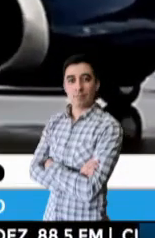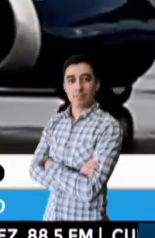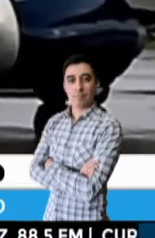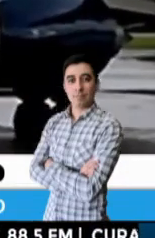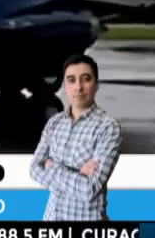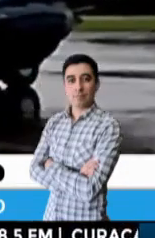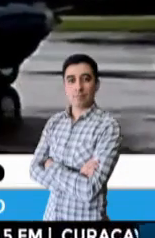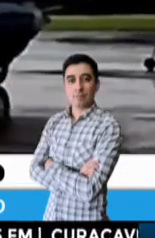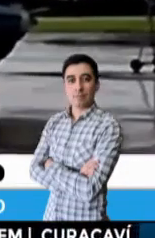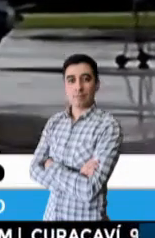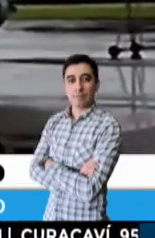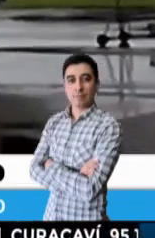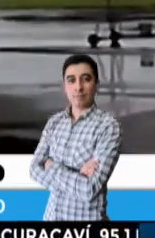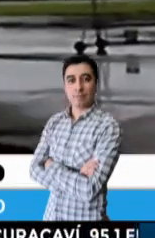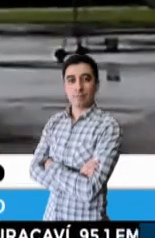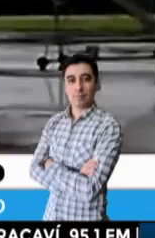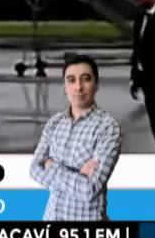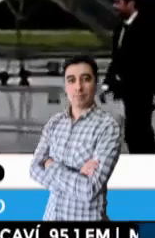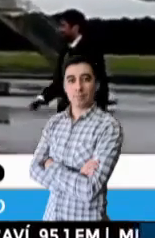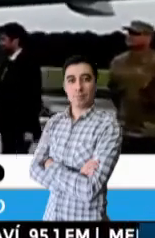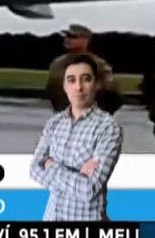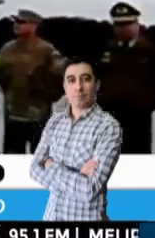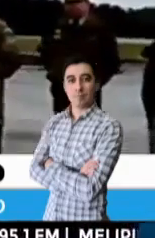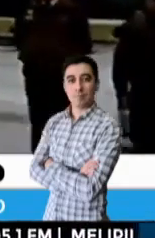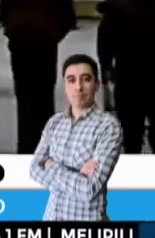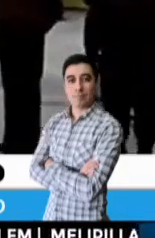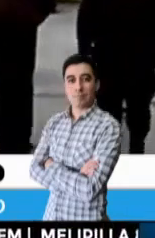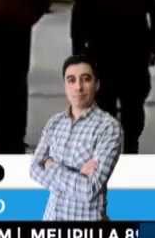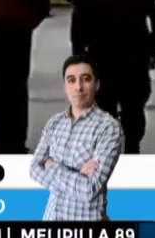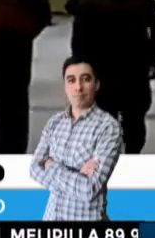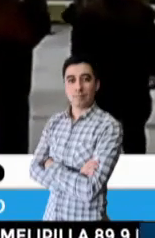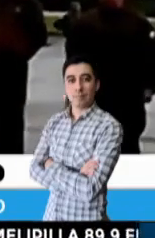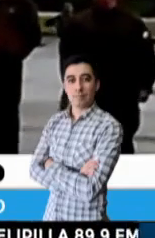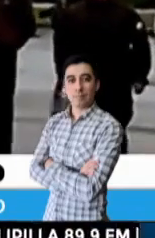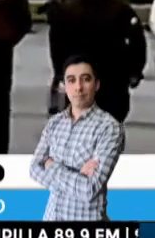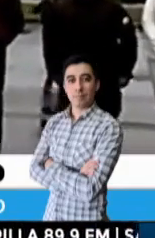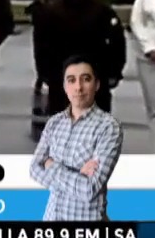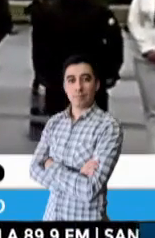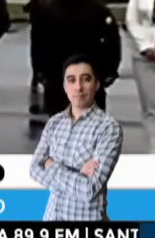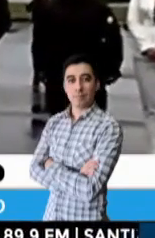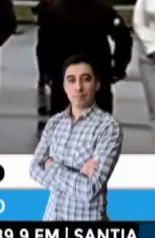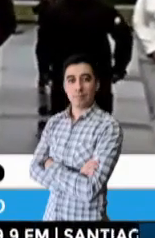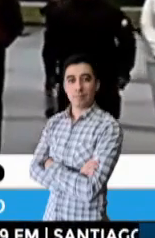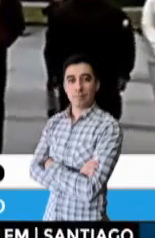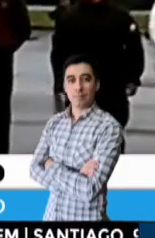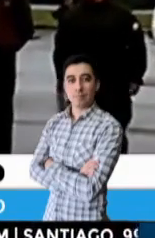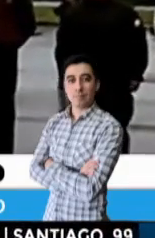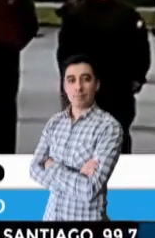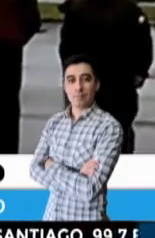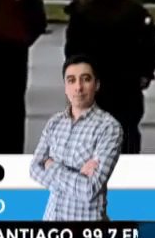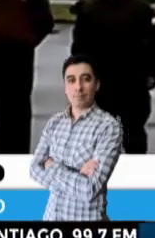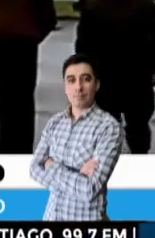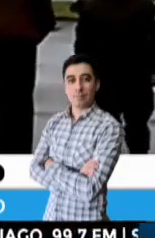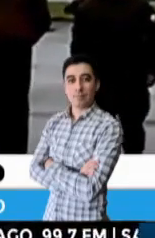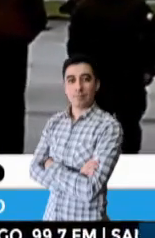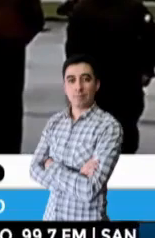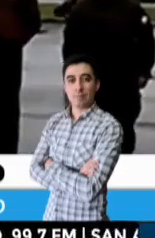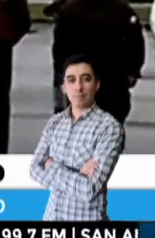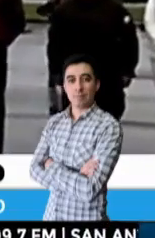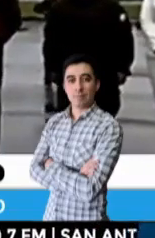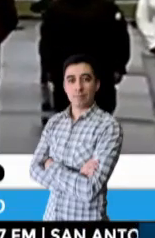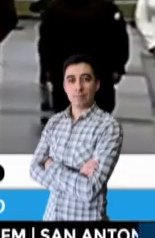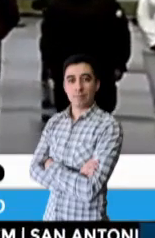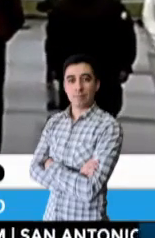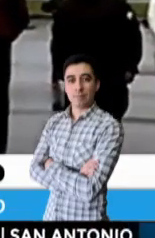estado de excepción, que están resguardando cada movimiento que ya está realizando acá en suelo de la región de la Araucanía el jefe de Estado. Su